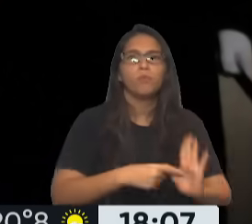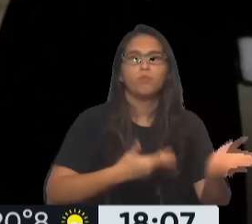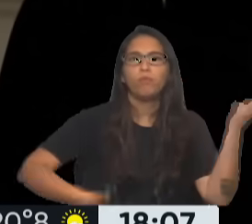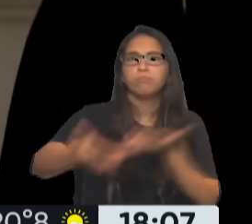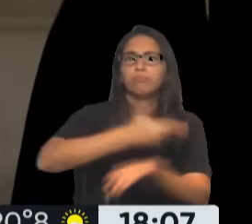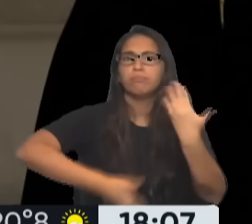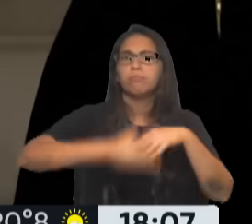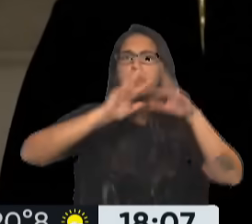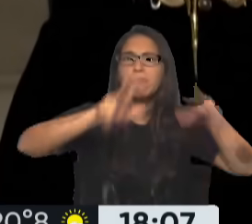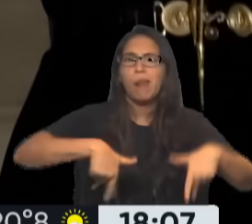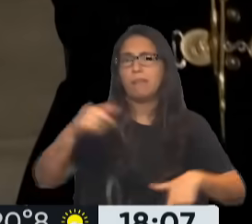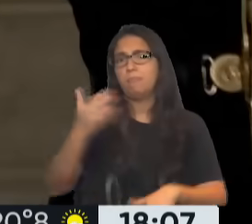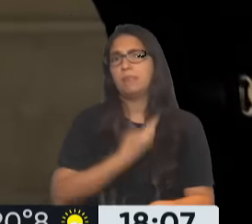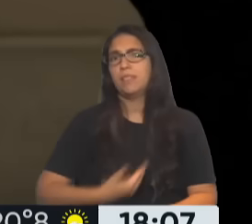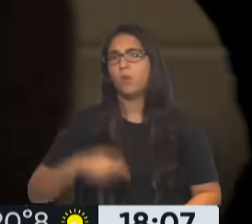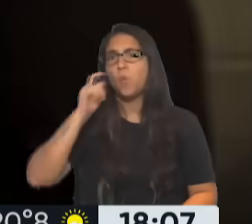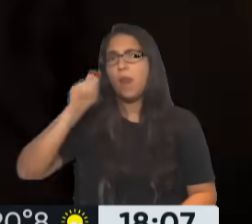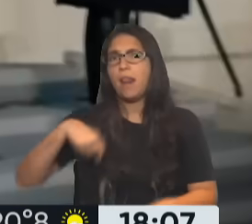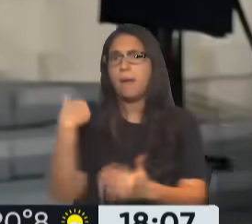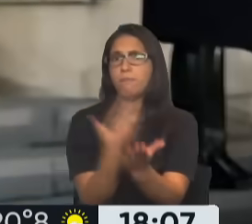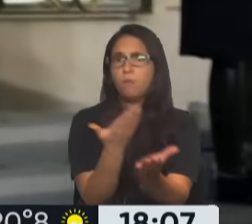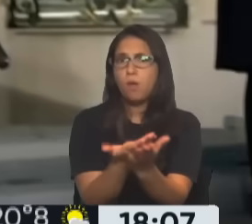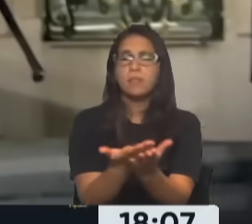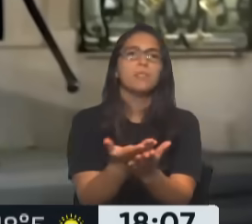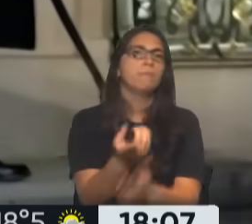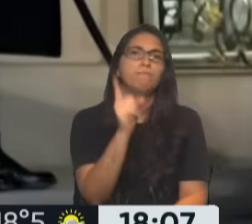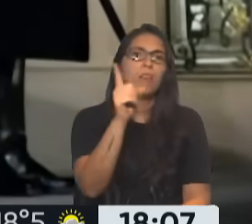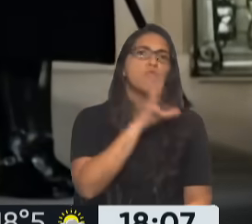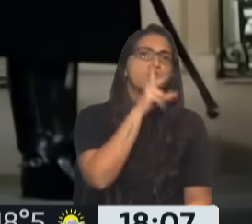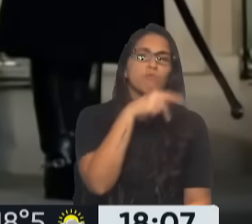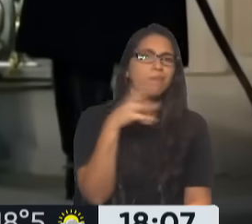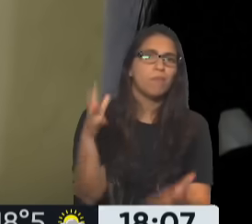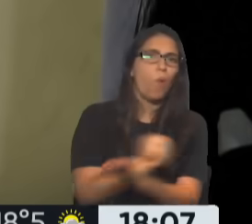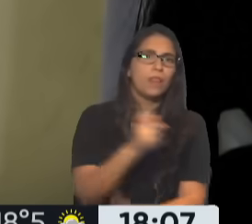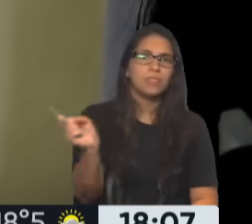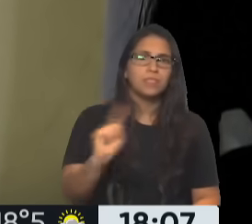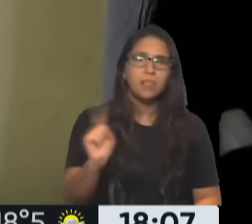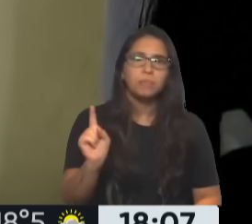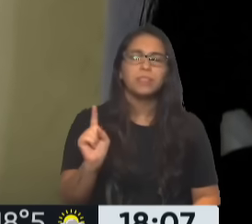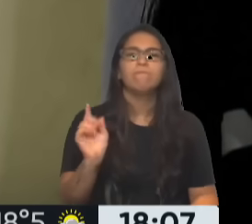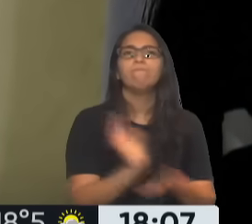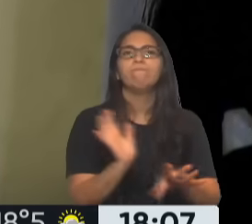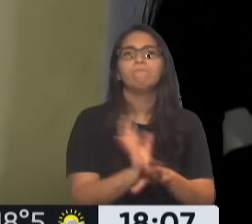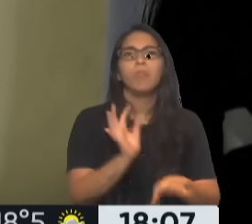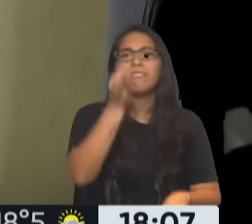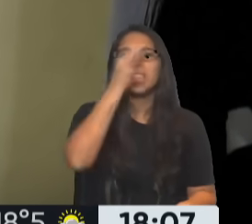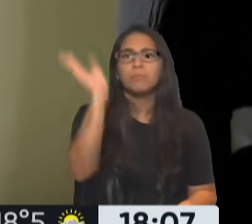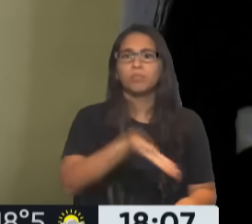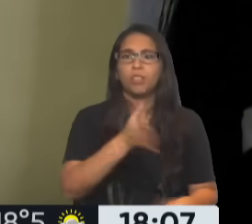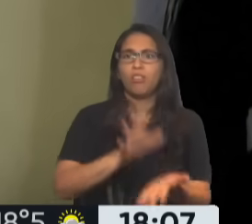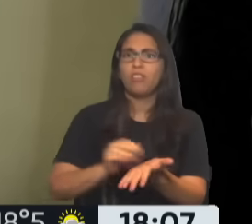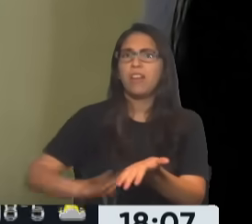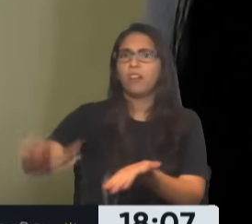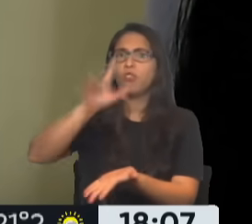ucraniano presentó a fines de 2022 y que no es aceptado por Rusia, ya que implicaría retirarse del 20% del